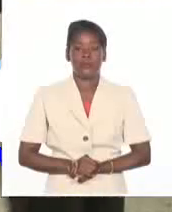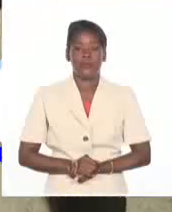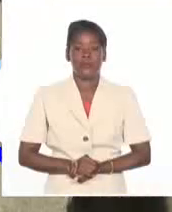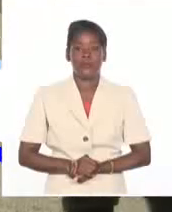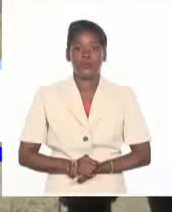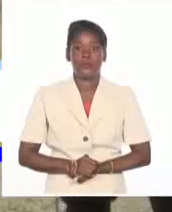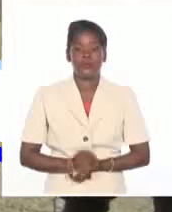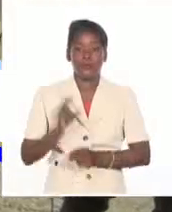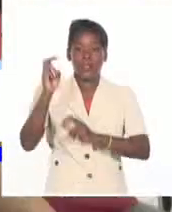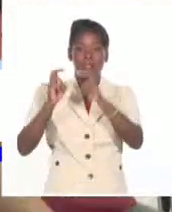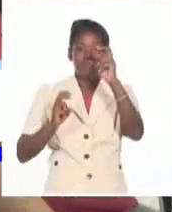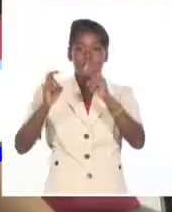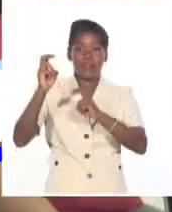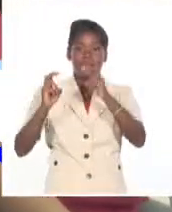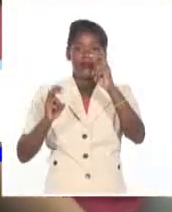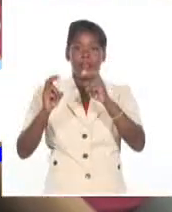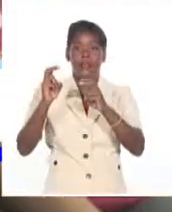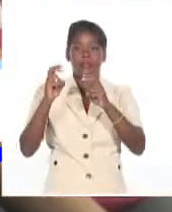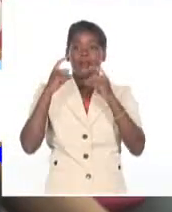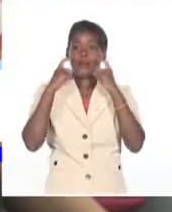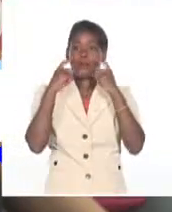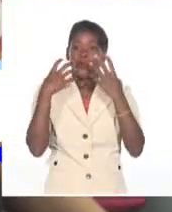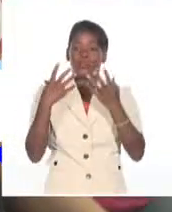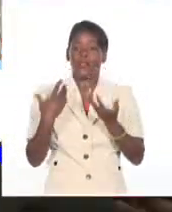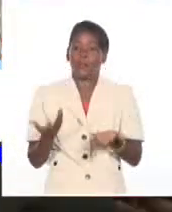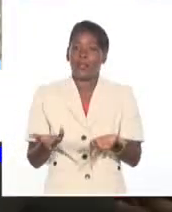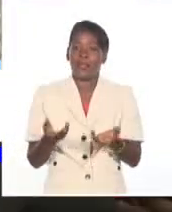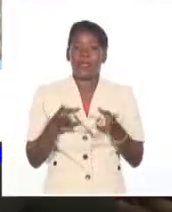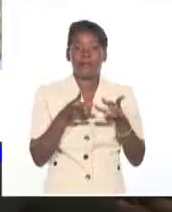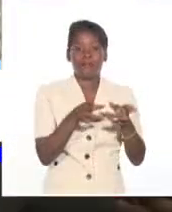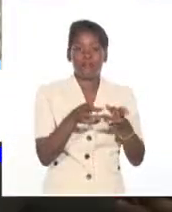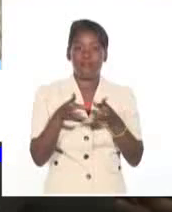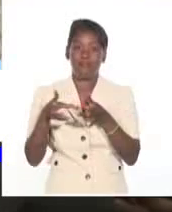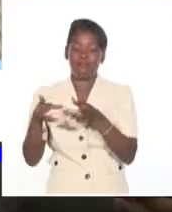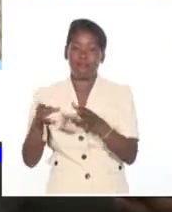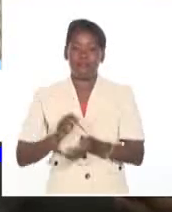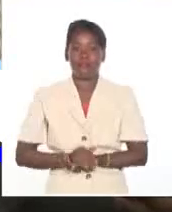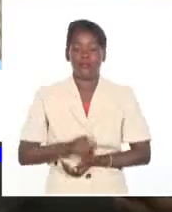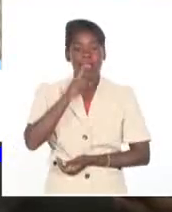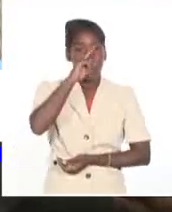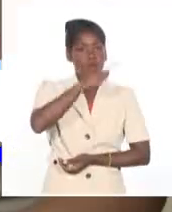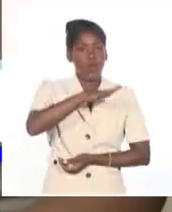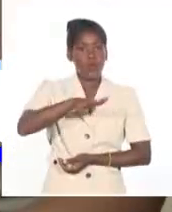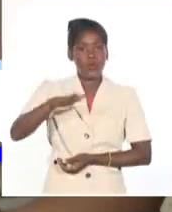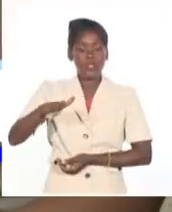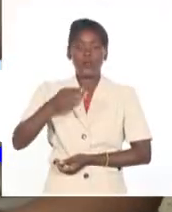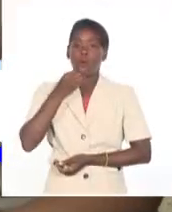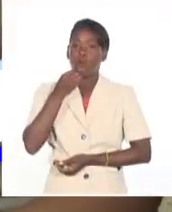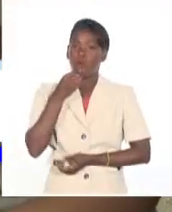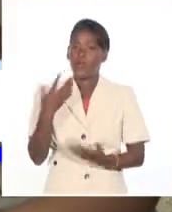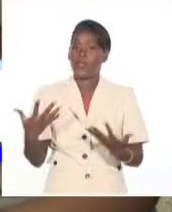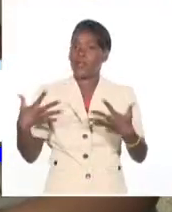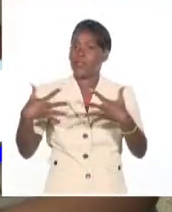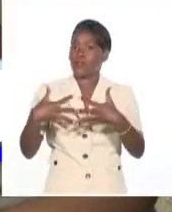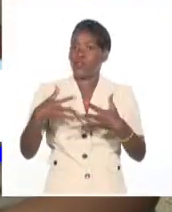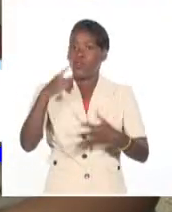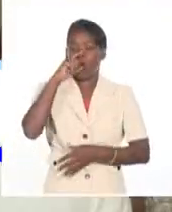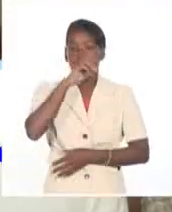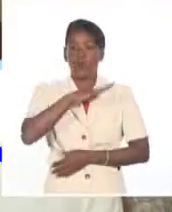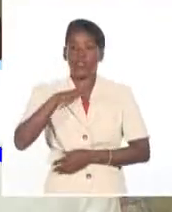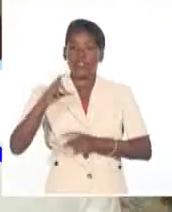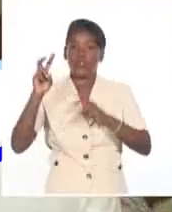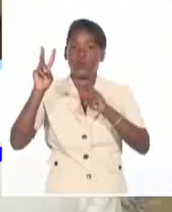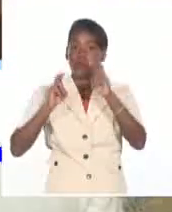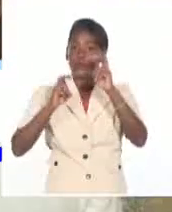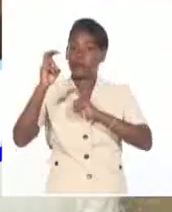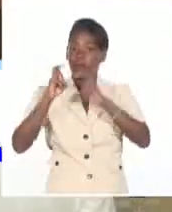Con la particularidad de involucrar a niños y adolescentes y a sus familiares, se realizan en Santa Clara los talleres de verano